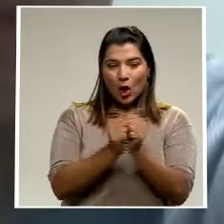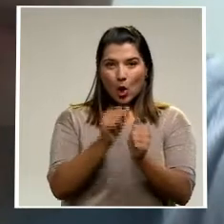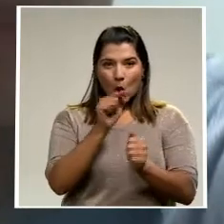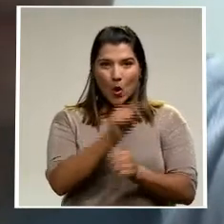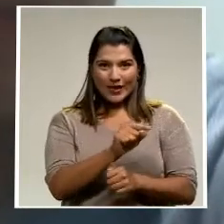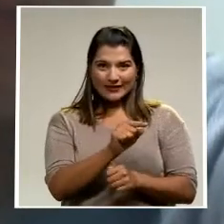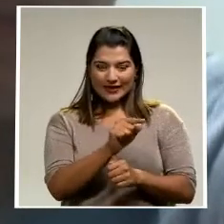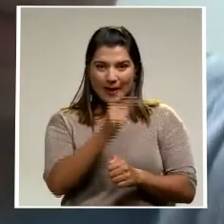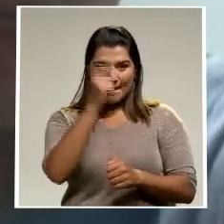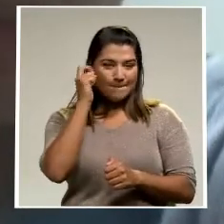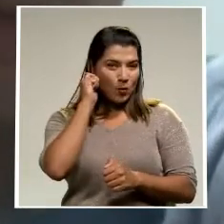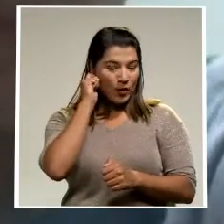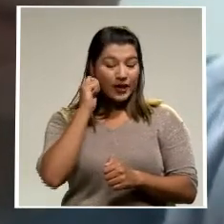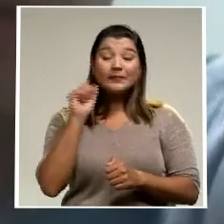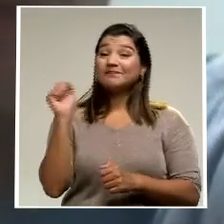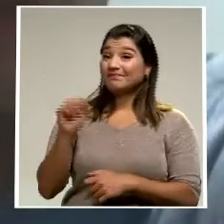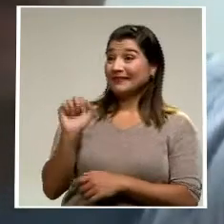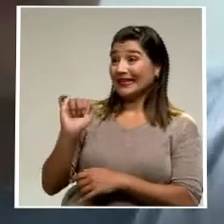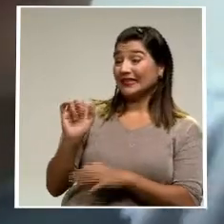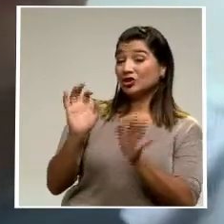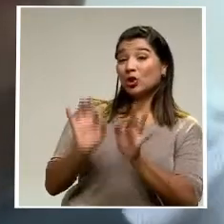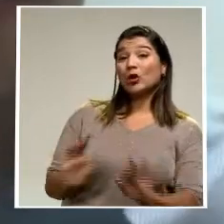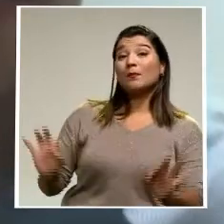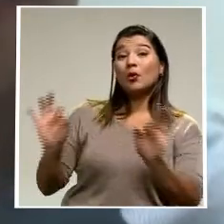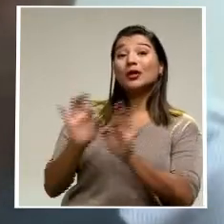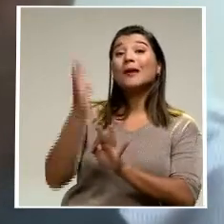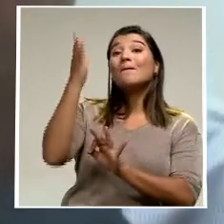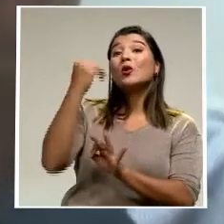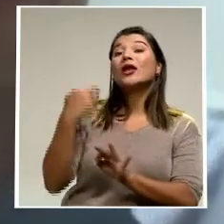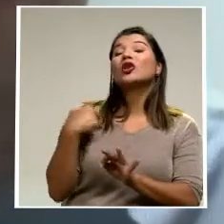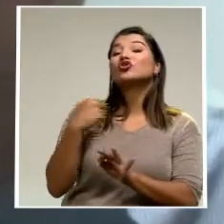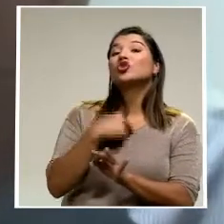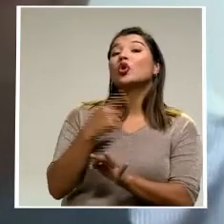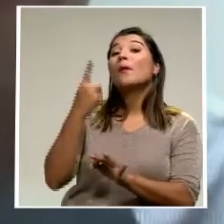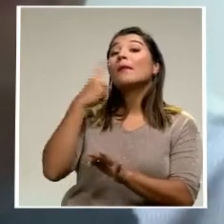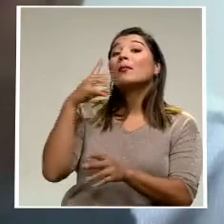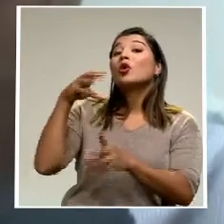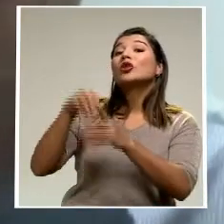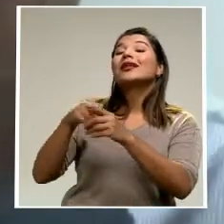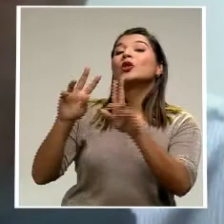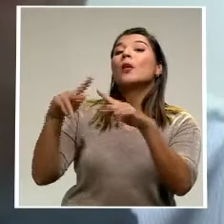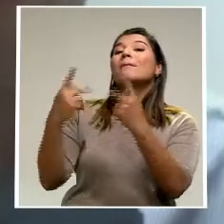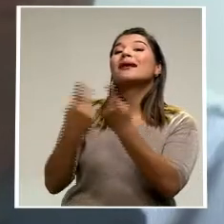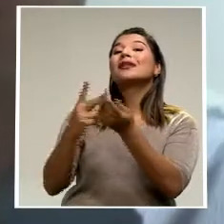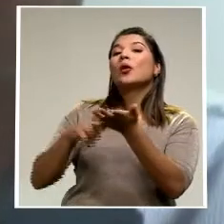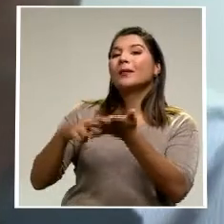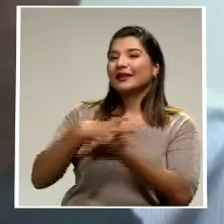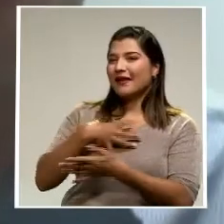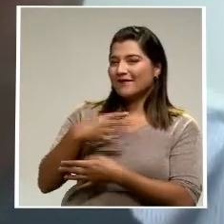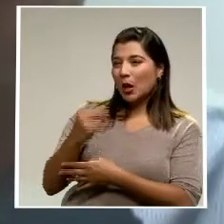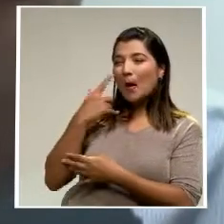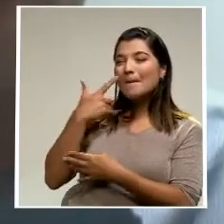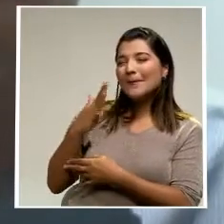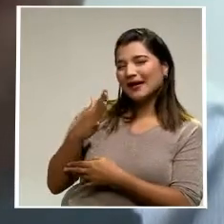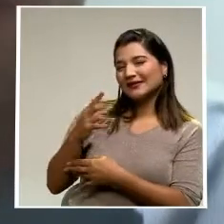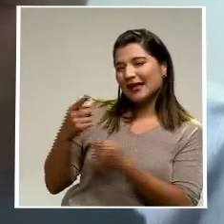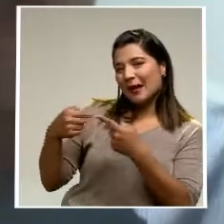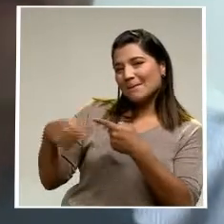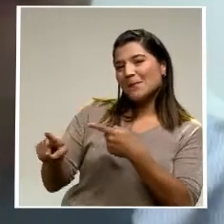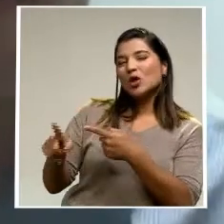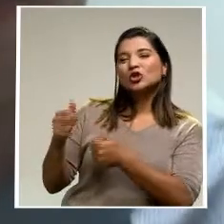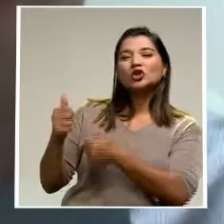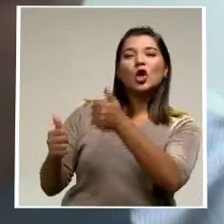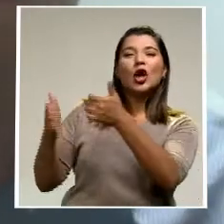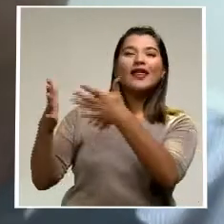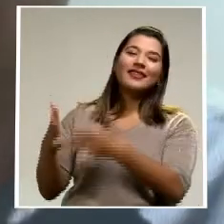Ernesto, porque precisamente lo que estamos viendo dentro del Partido de Liberación Nacional es un nombre Figueres, que efectivamente, de acuerdo con los estudios de opinión que se